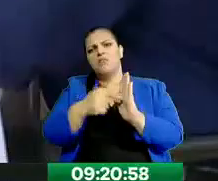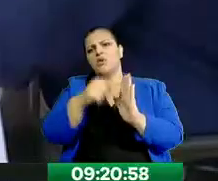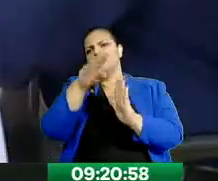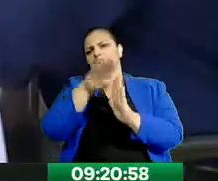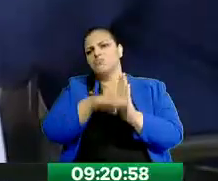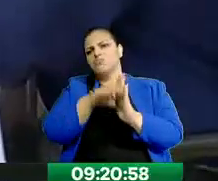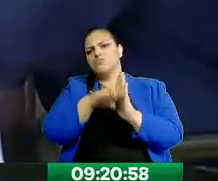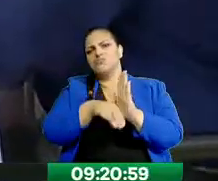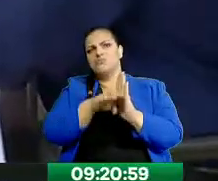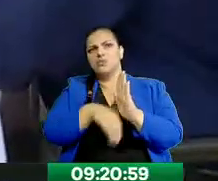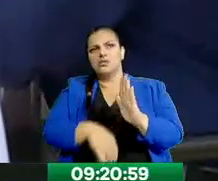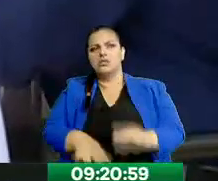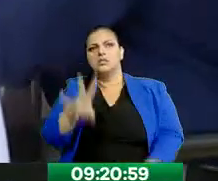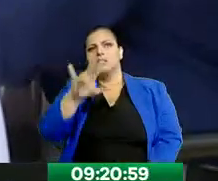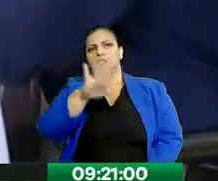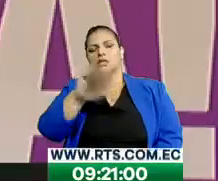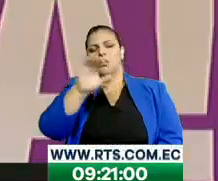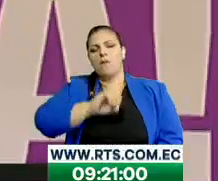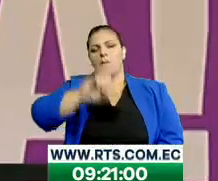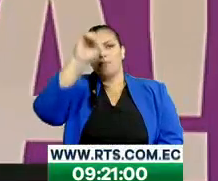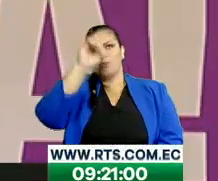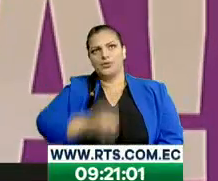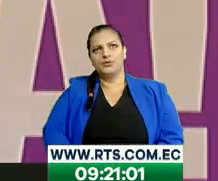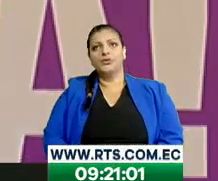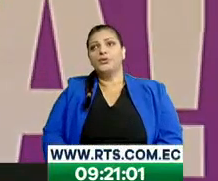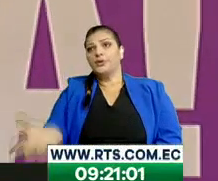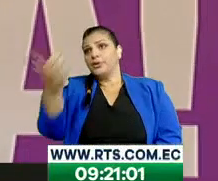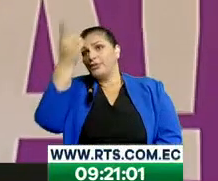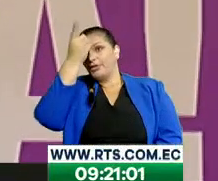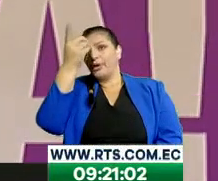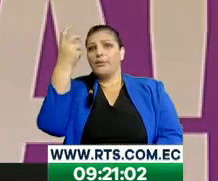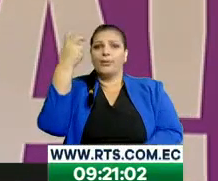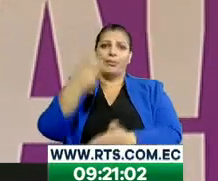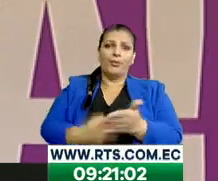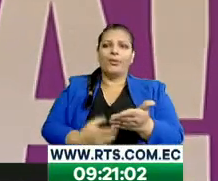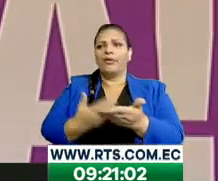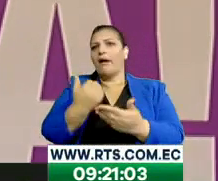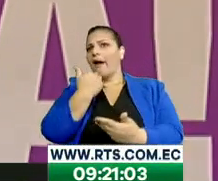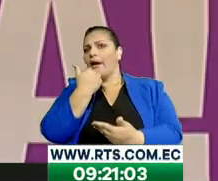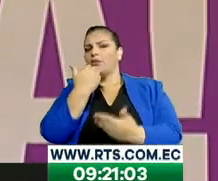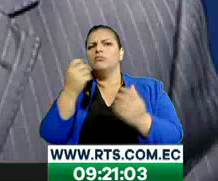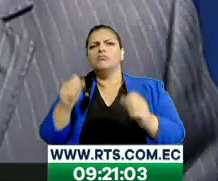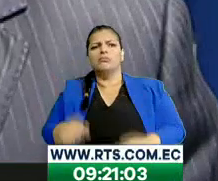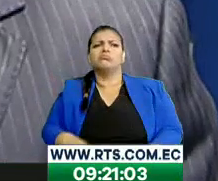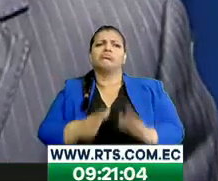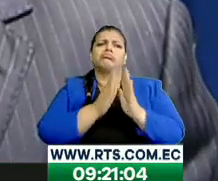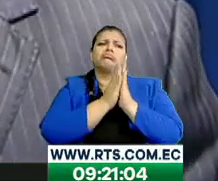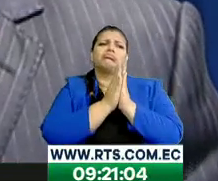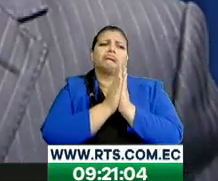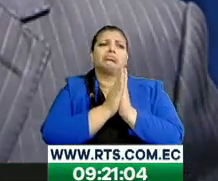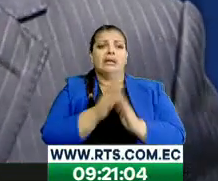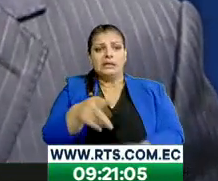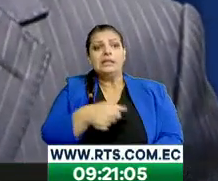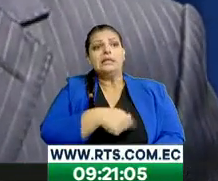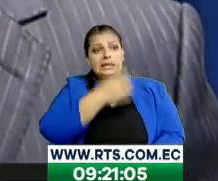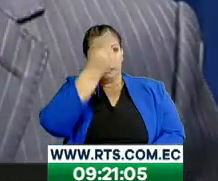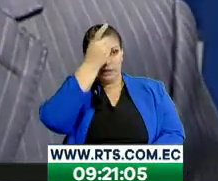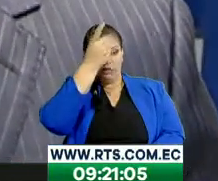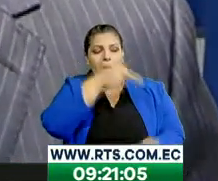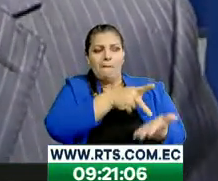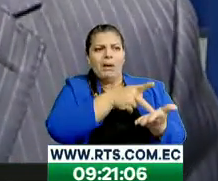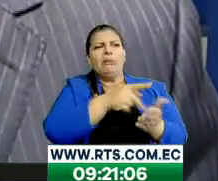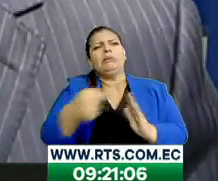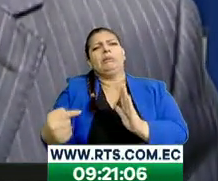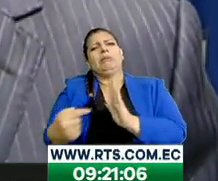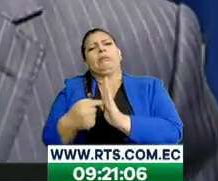de intereses todos aquellos que mantienen deudas por responsabilidad patronal y otras con la institución. El beneficio de la remisión de